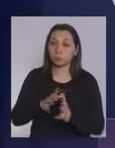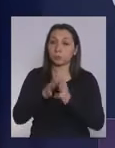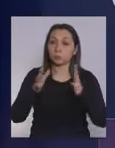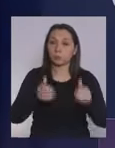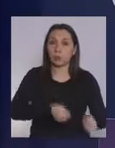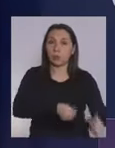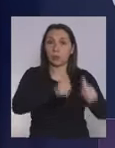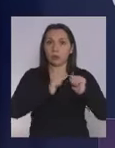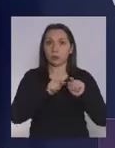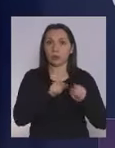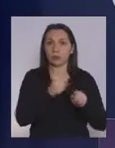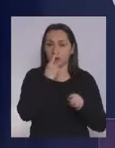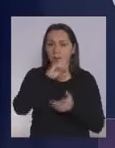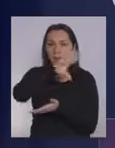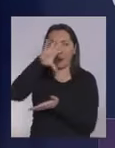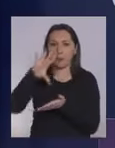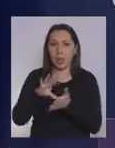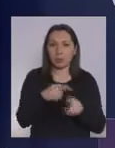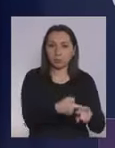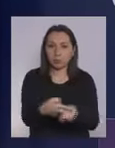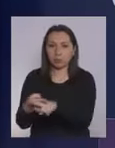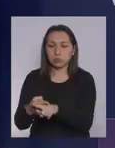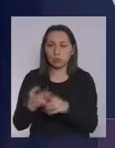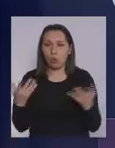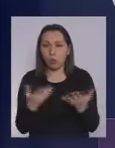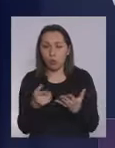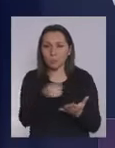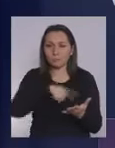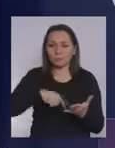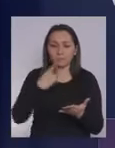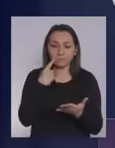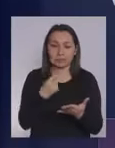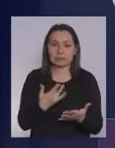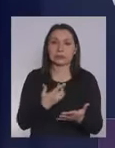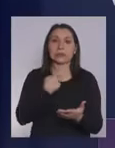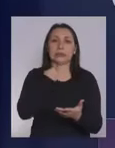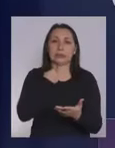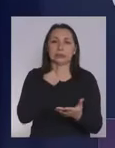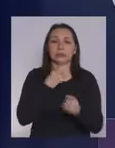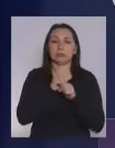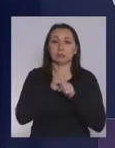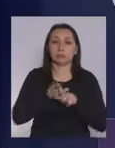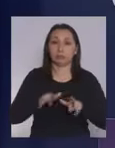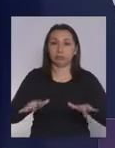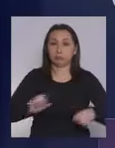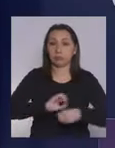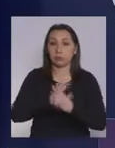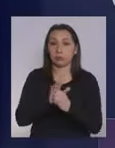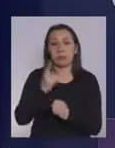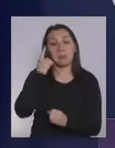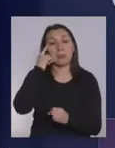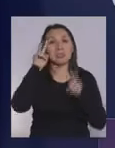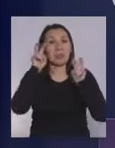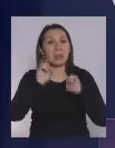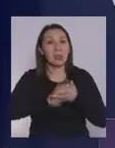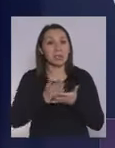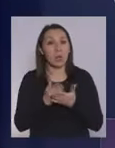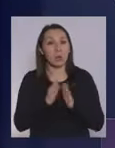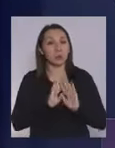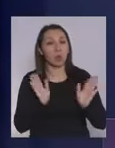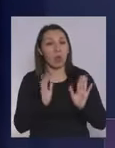desafío como país como sociedad que demuestra el impacto que ha tenido la pandemia no solamente en el ámbito sanitario